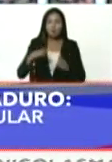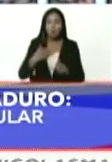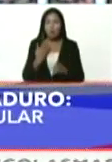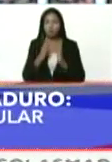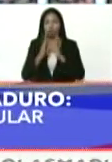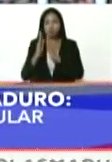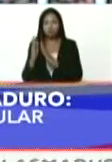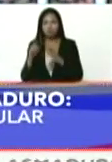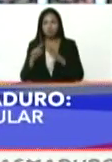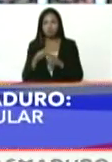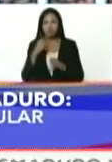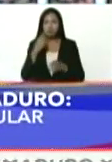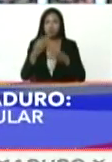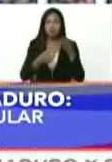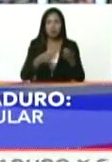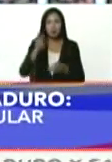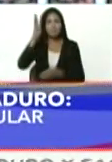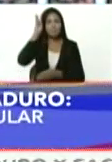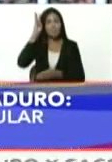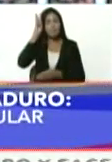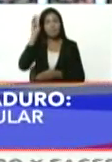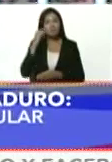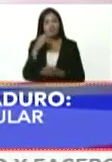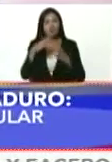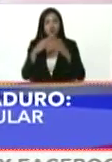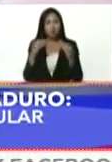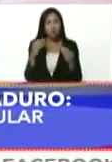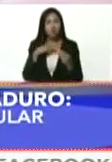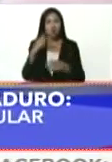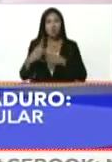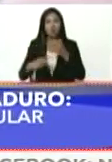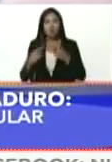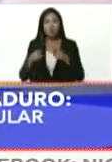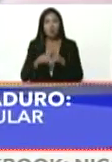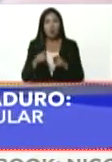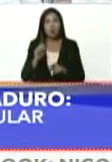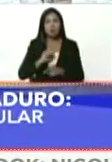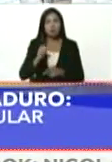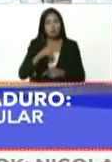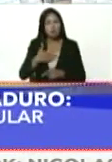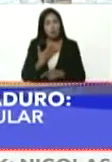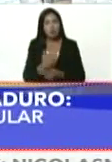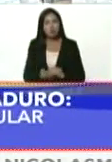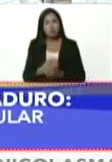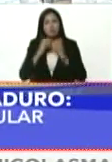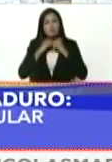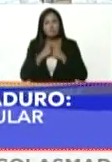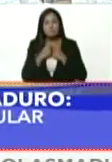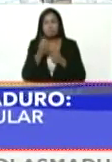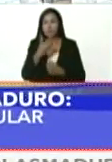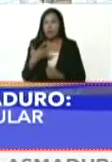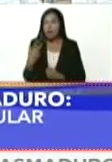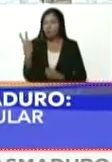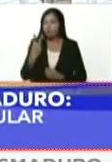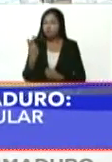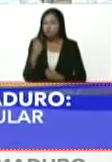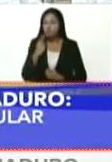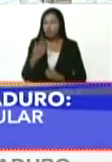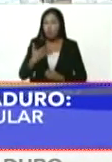biocontroladores, como dice Mervin Maldonado. Todo yo lo produzco ahí, Aristóbulo, Blanca. Eso